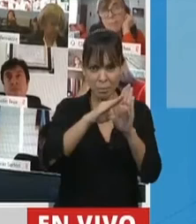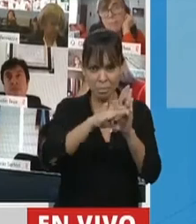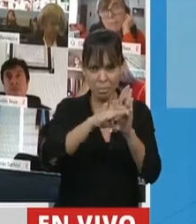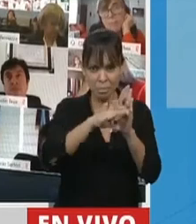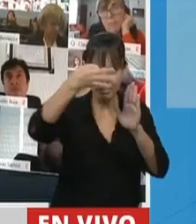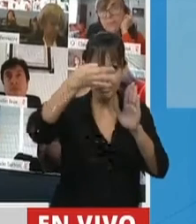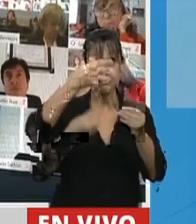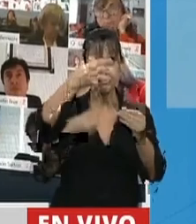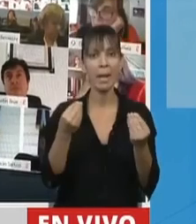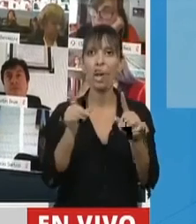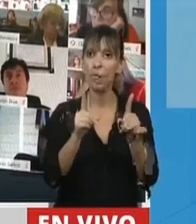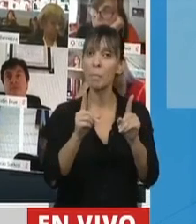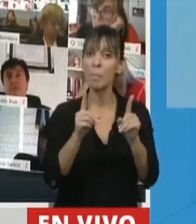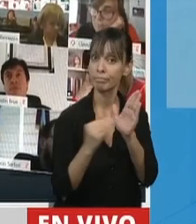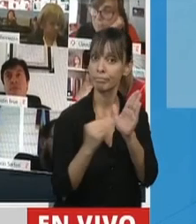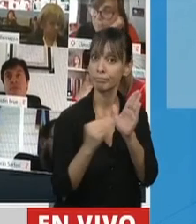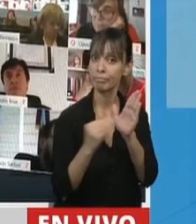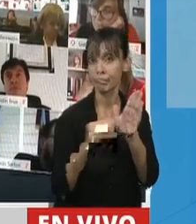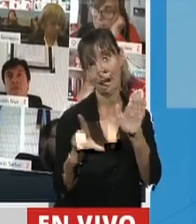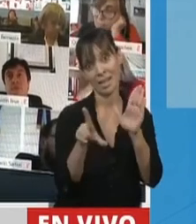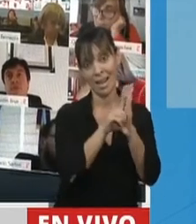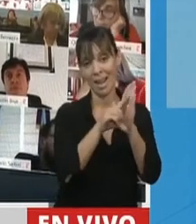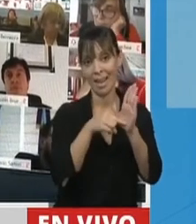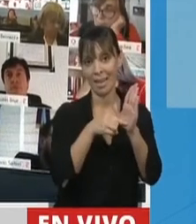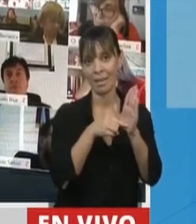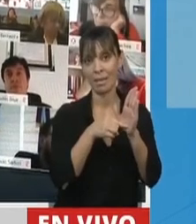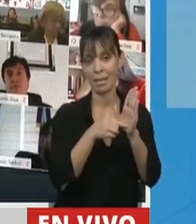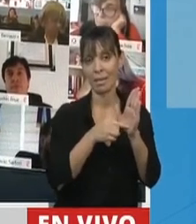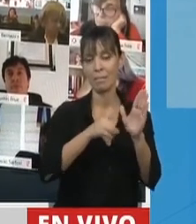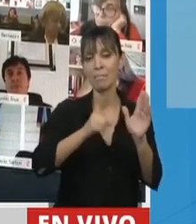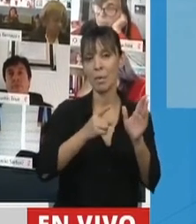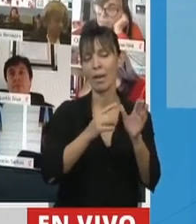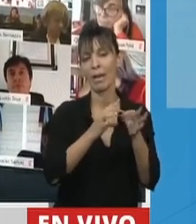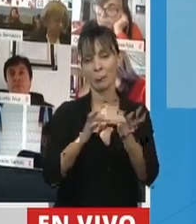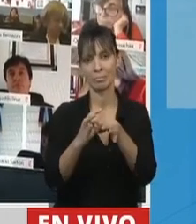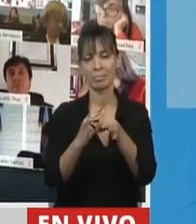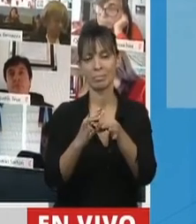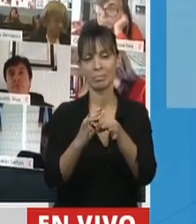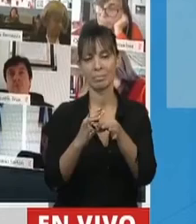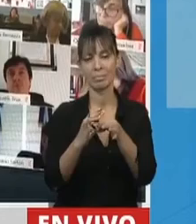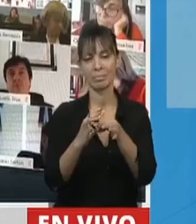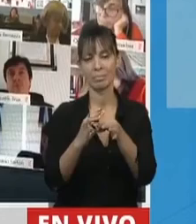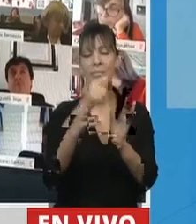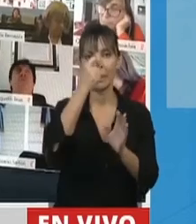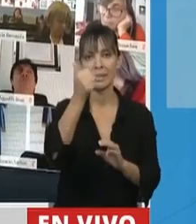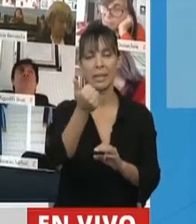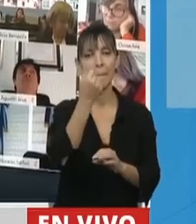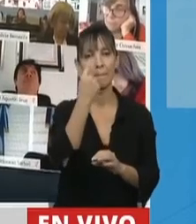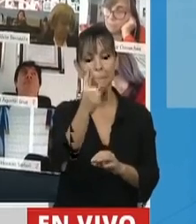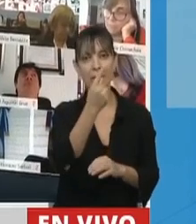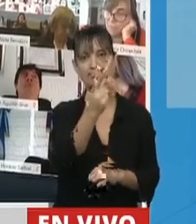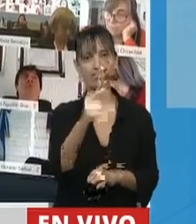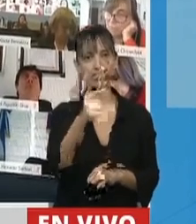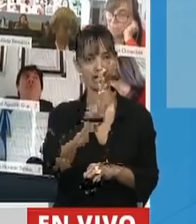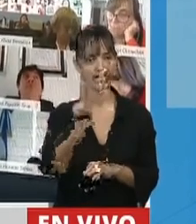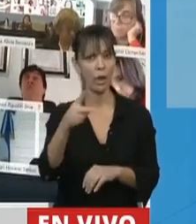condiciones para que, como lo dice la ley que regula los decretos de necesidad y urgencia, la ley 26.122,